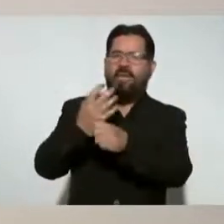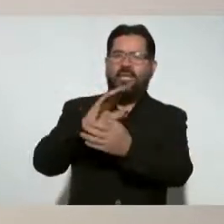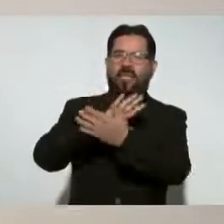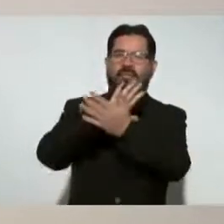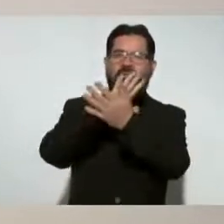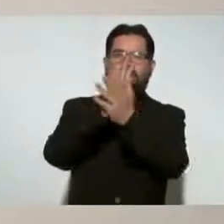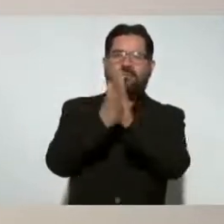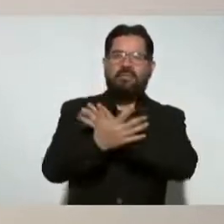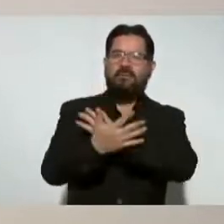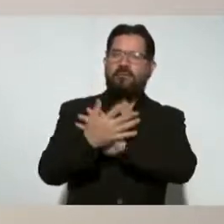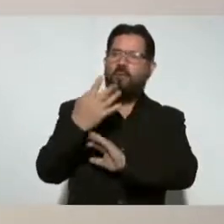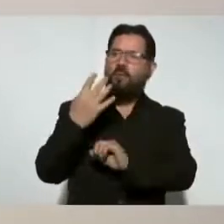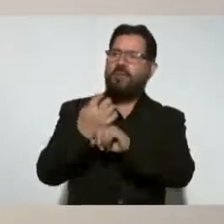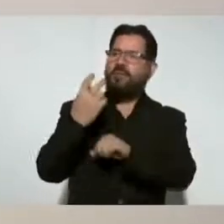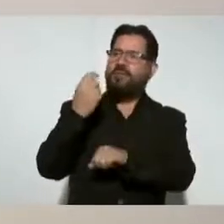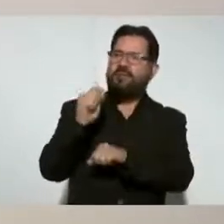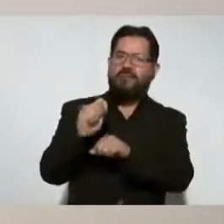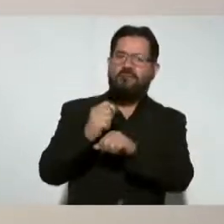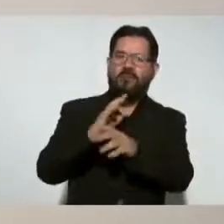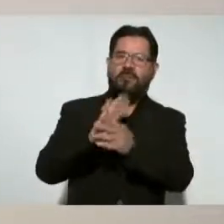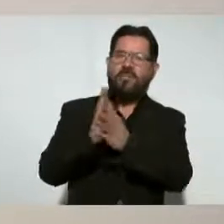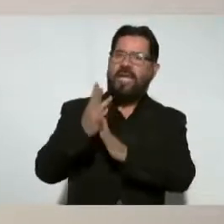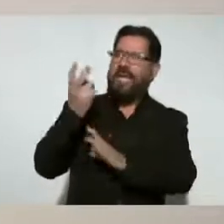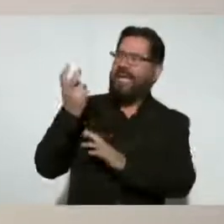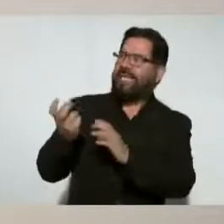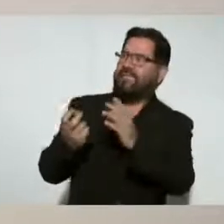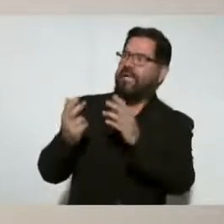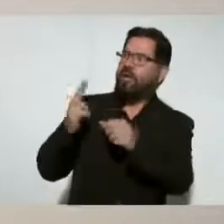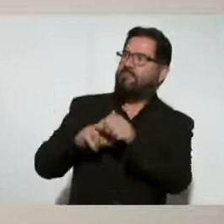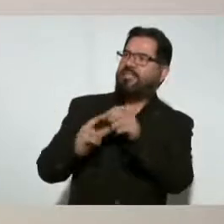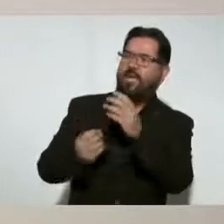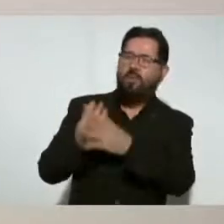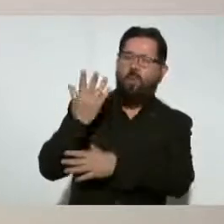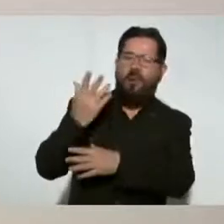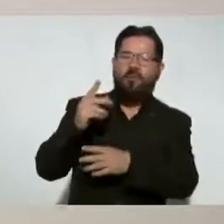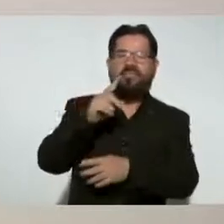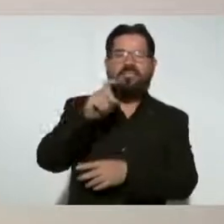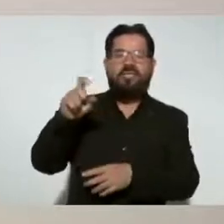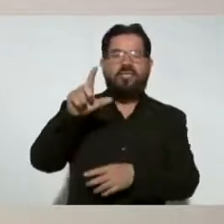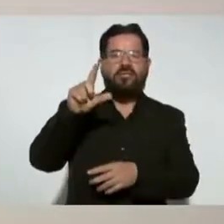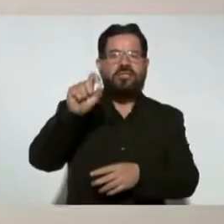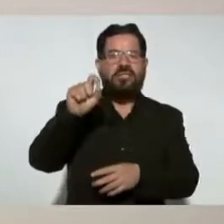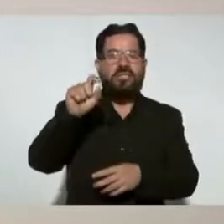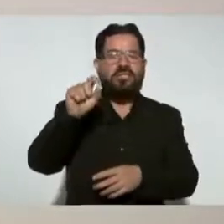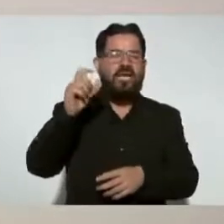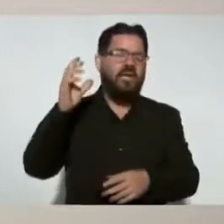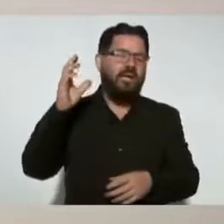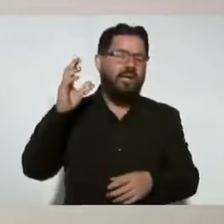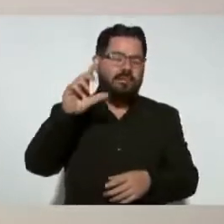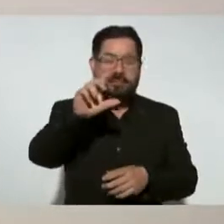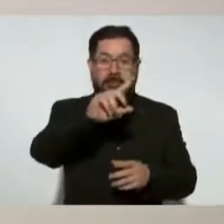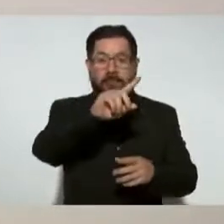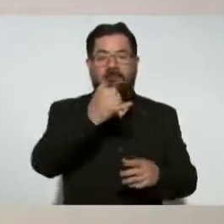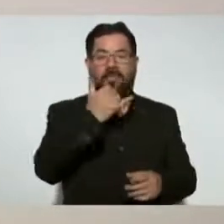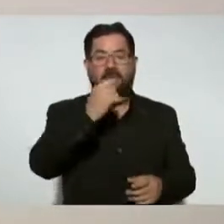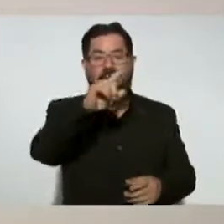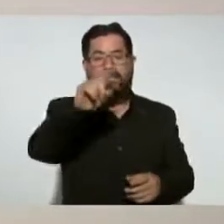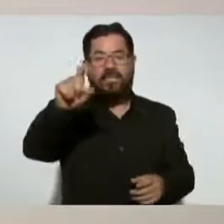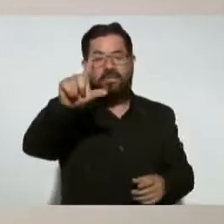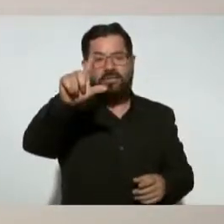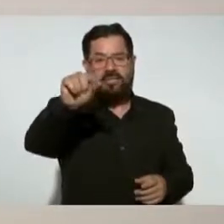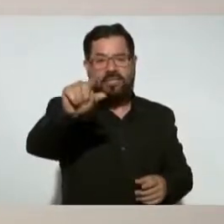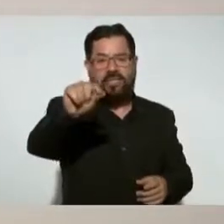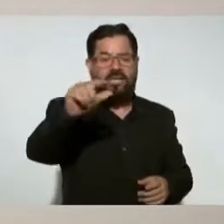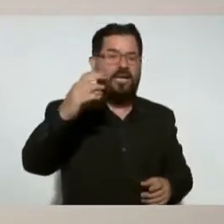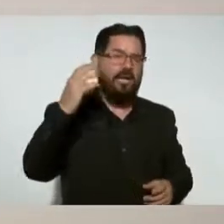se va a quedar para siempre. Es un hospital con 170 camas y una pléyade de especialidades que